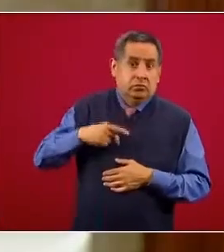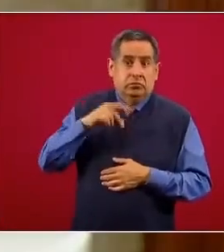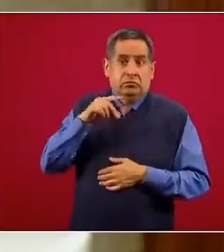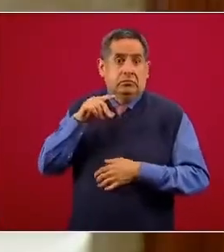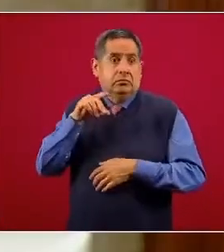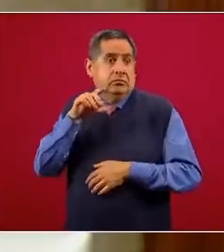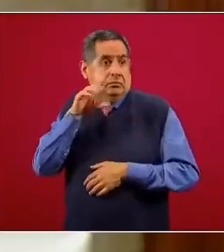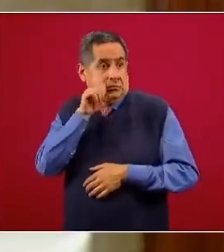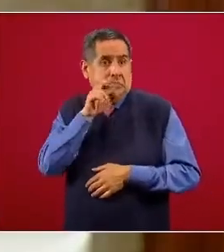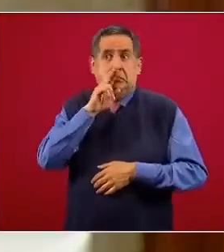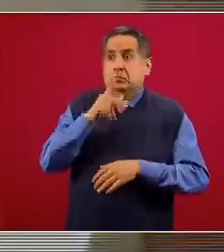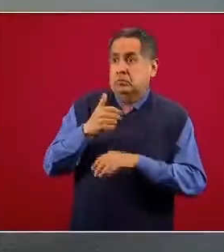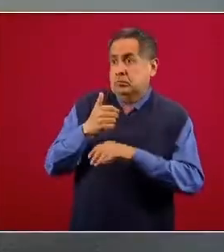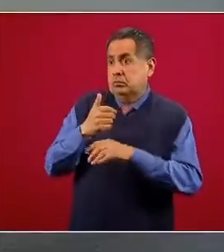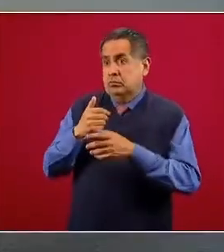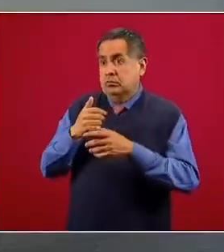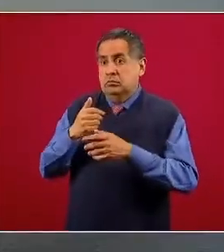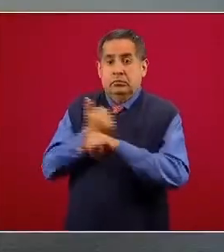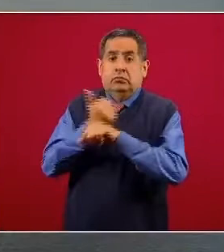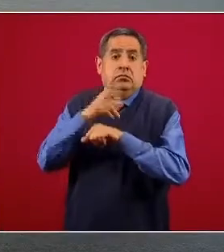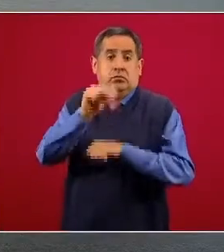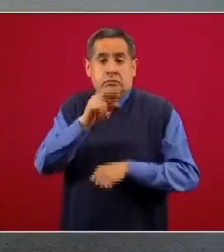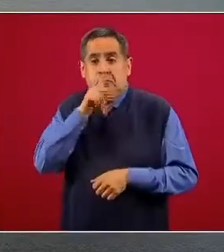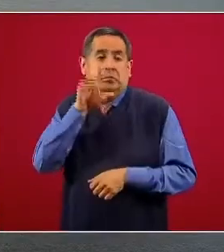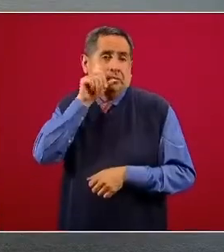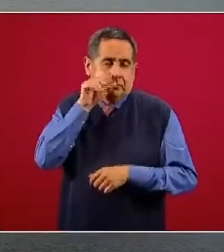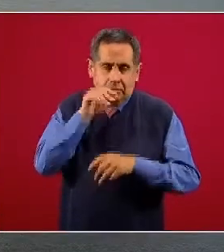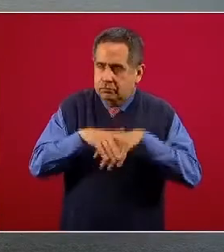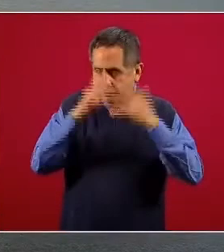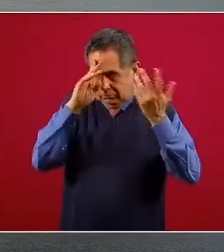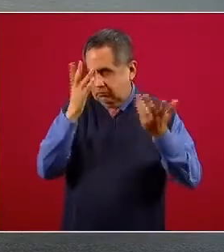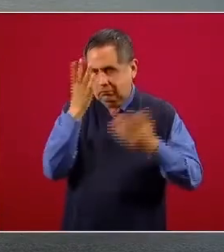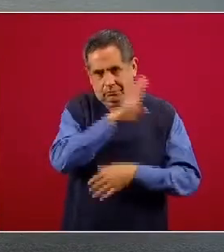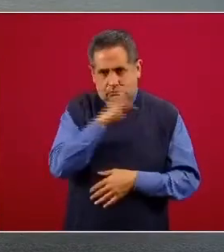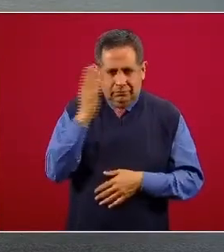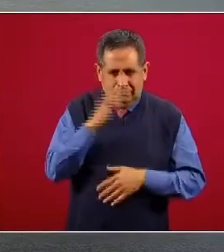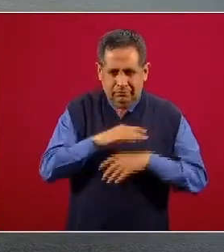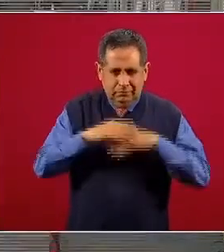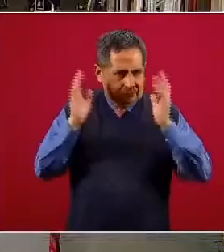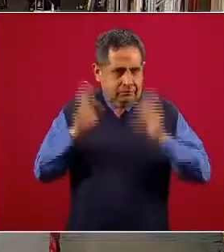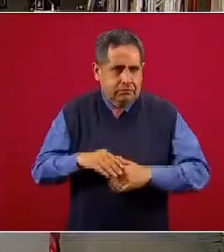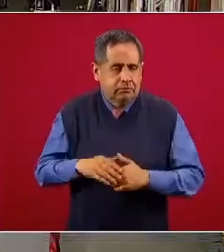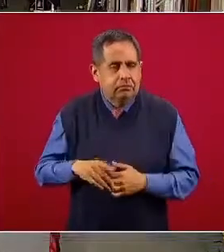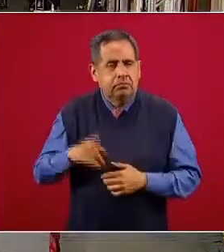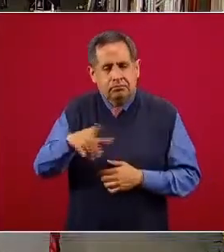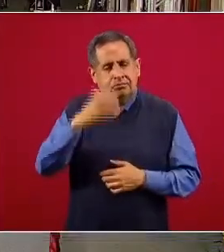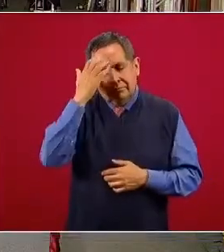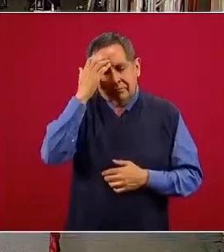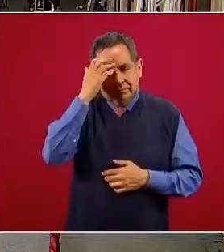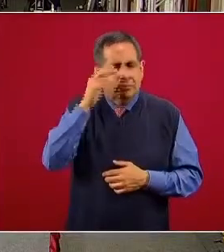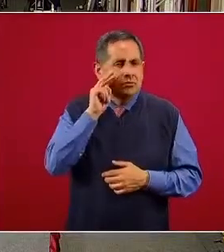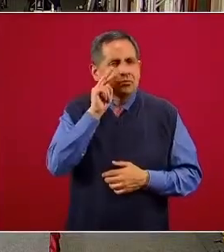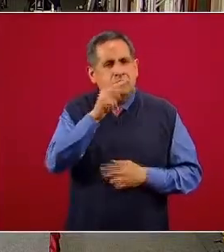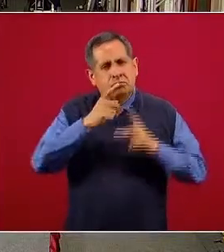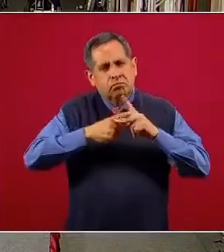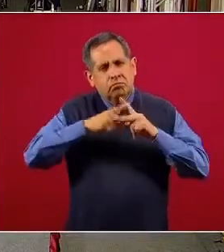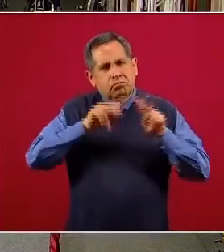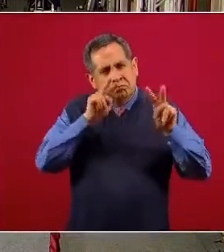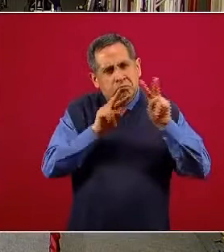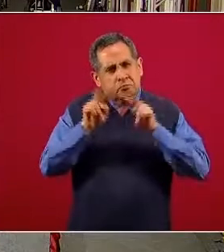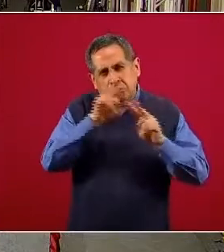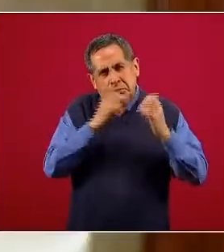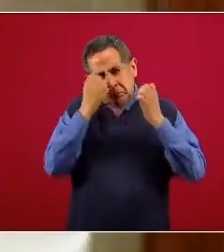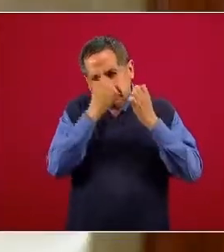quedarse en naranja, que, bueno, que estas situaciones. Entonces, preguntarle, conocemos, bueno, yo veo las gráficas con mucha